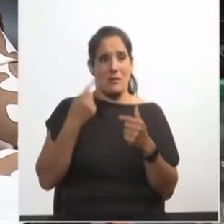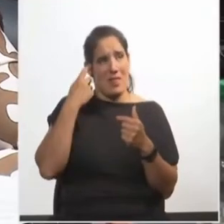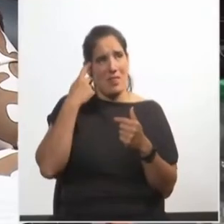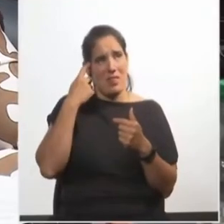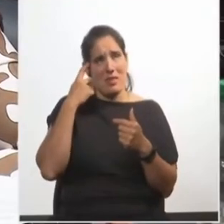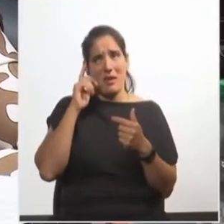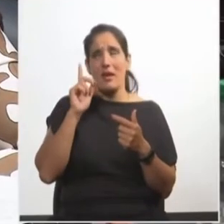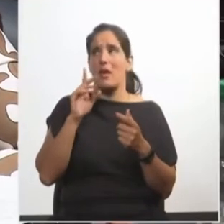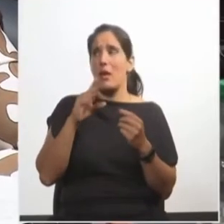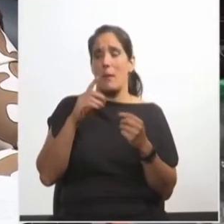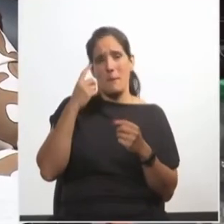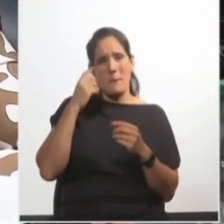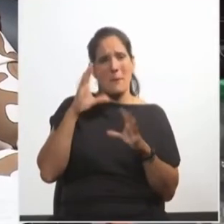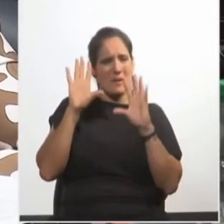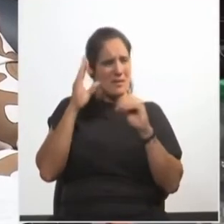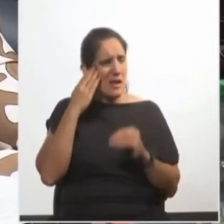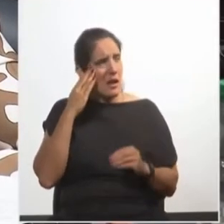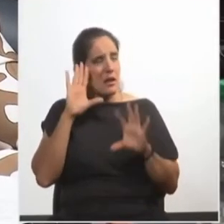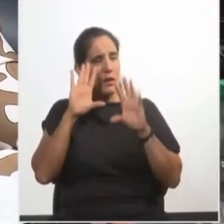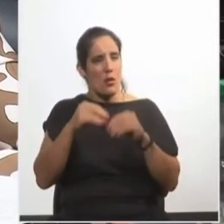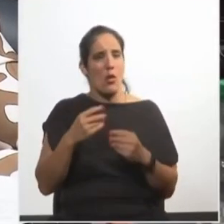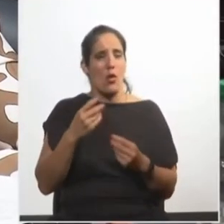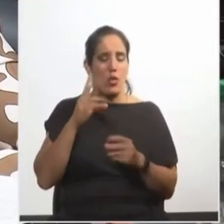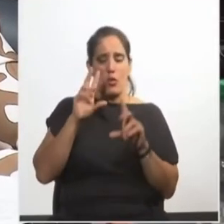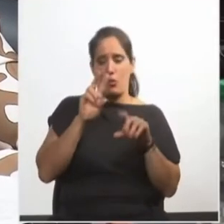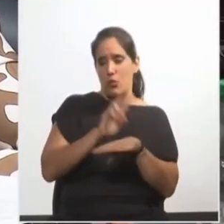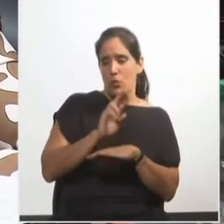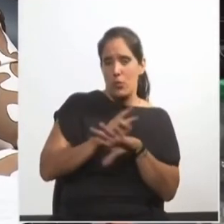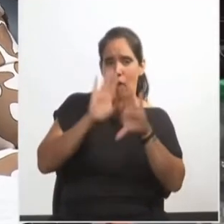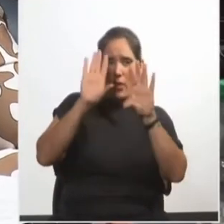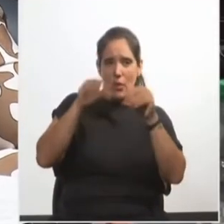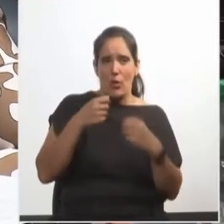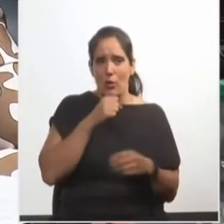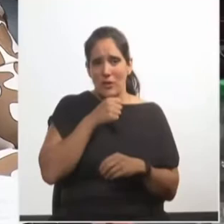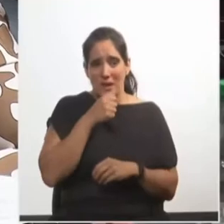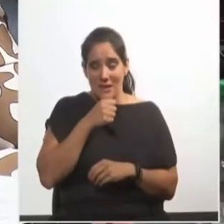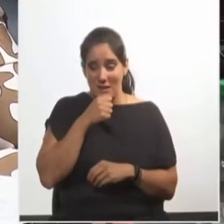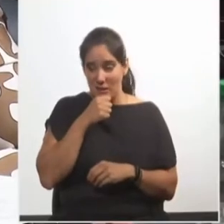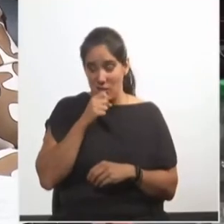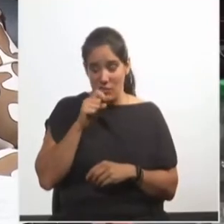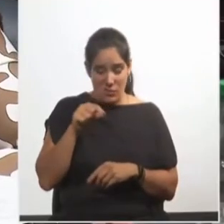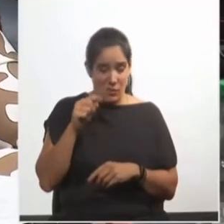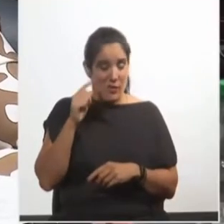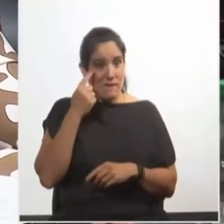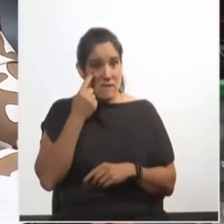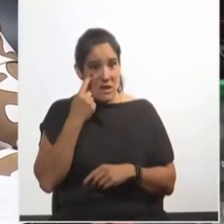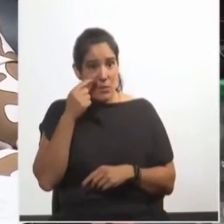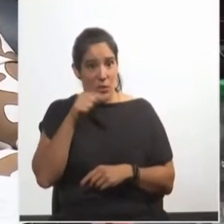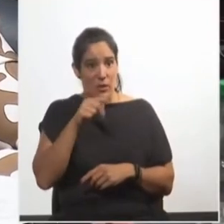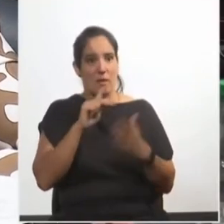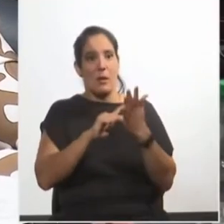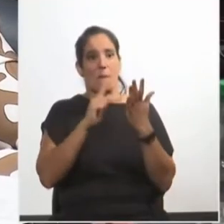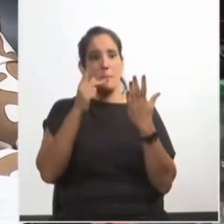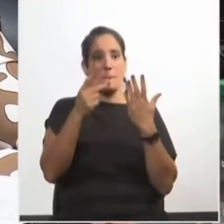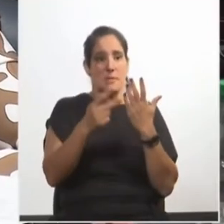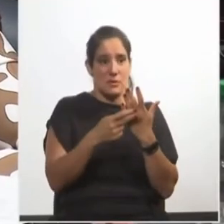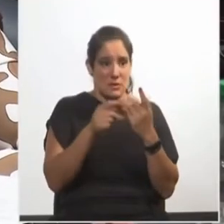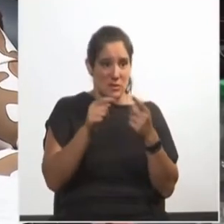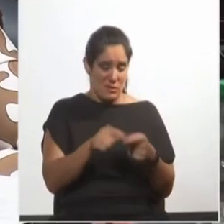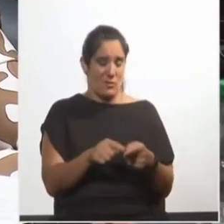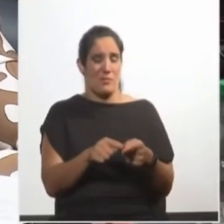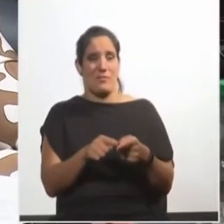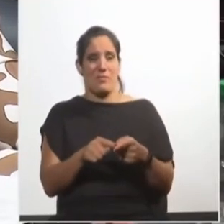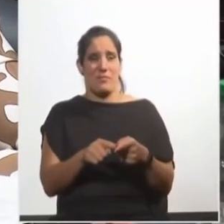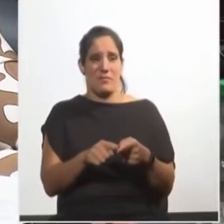vocación universalista de garantizar una cobertura adecuada en la vejez, la propuesta que viene de Pilar Cero en este proyecto de